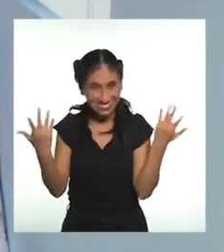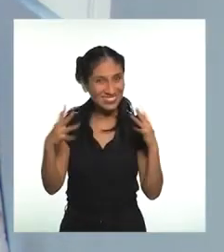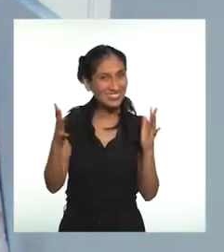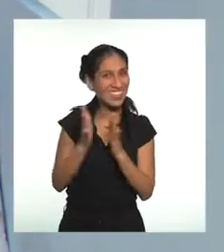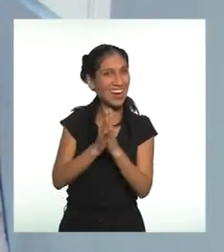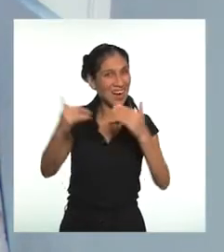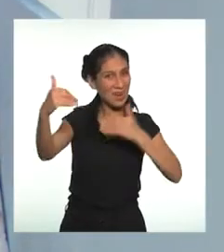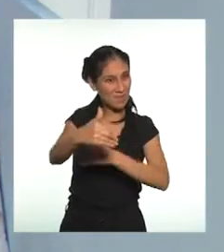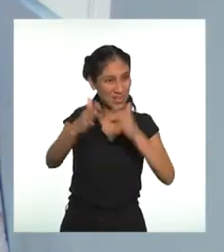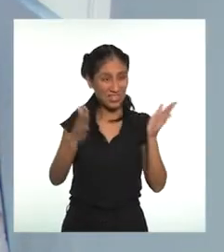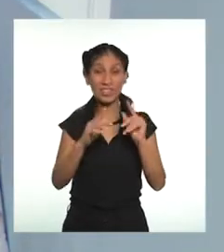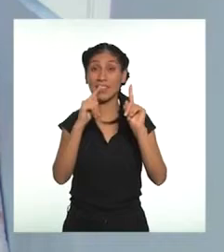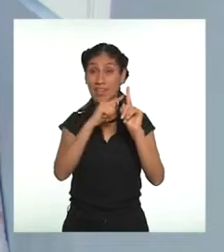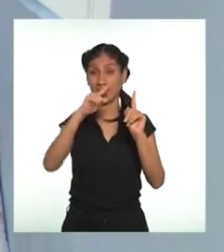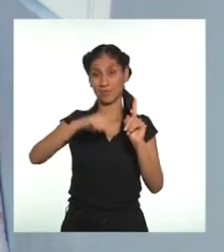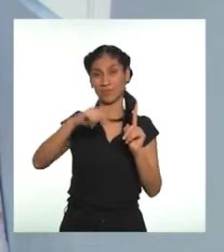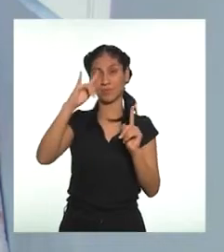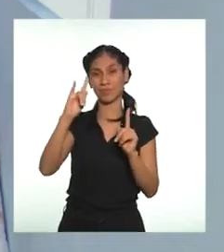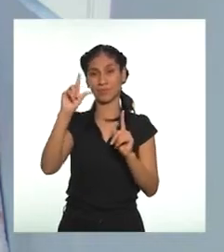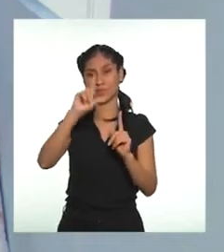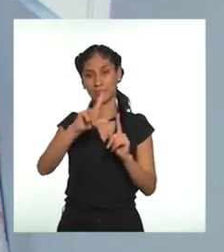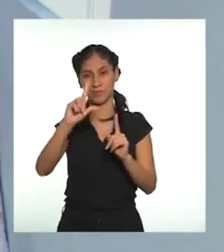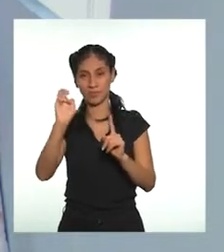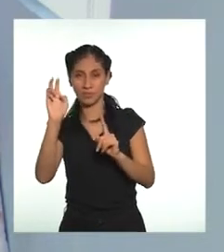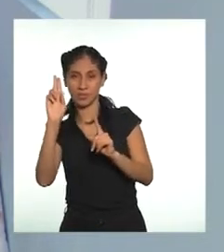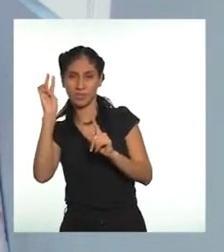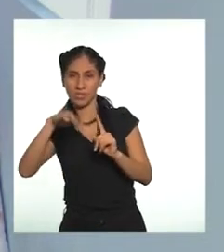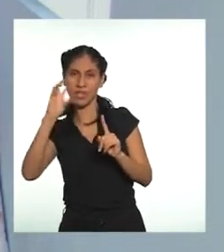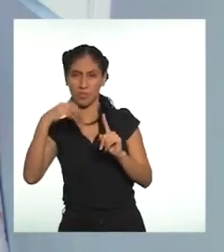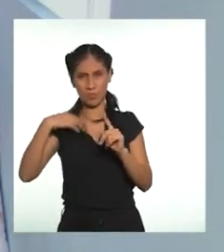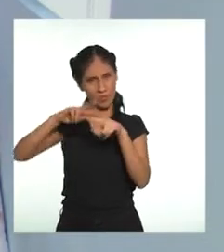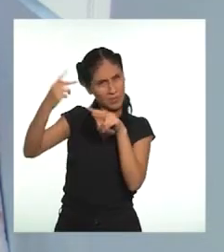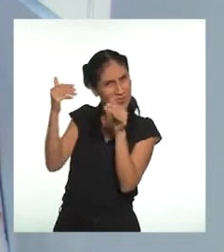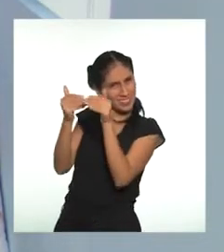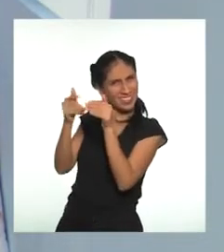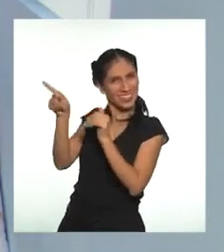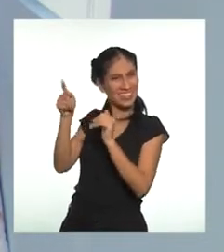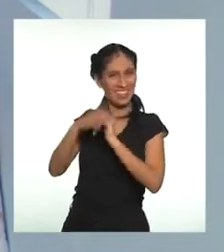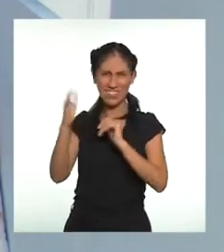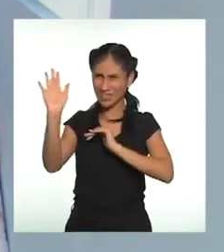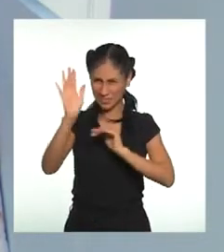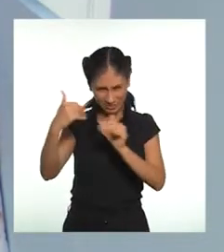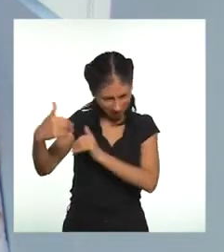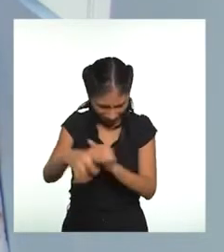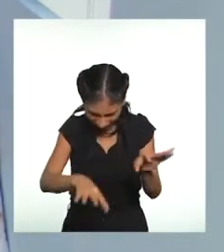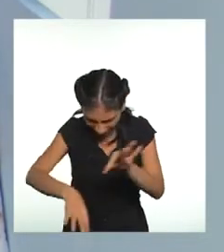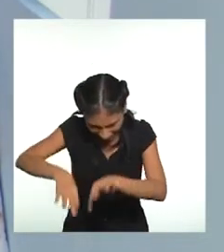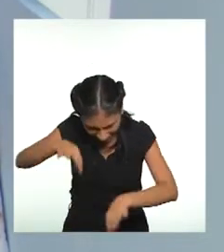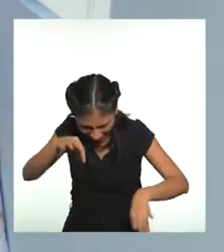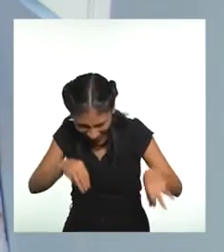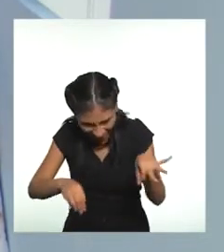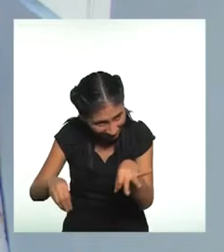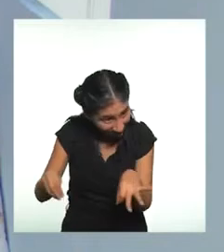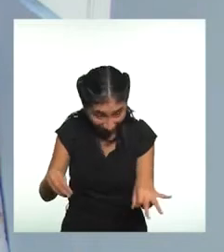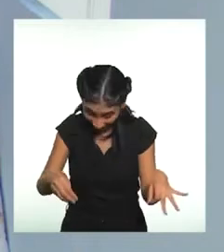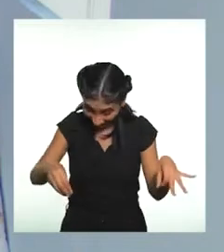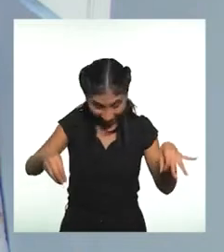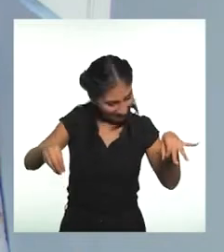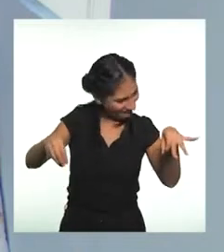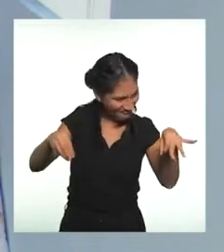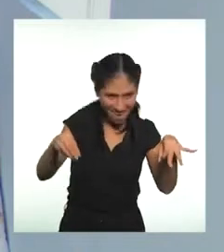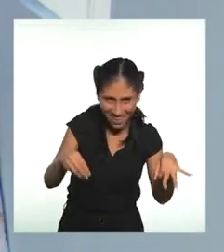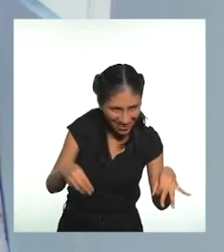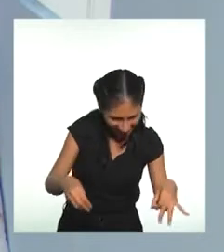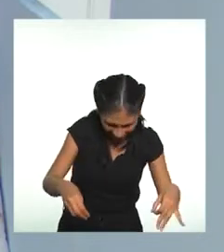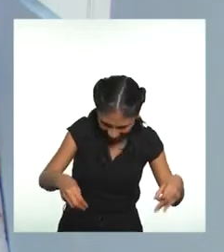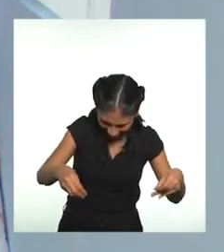¡Ay! Me ha llegado el paquete de Guillermo, un amigo que vive aquí a media cuadra nomás. A ver, ¿qué hay por aquí?